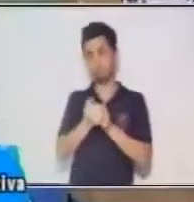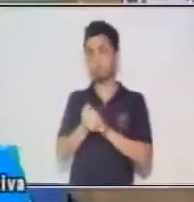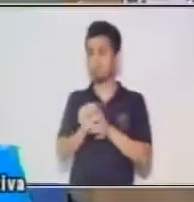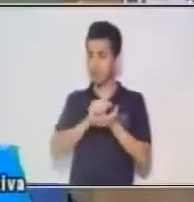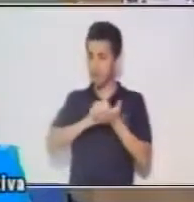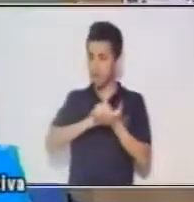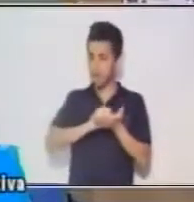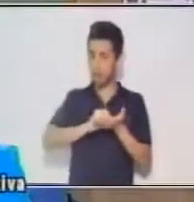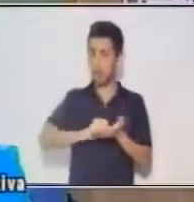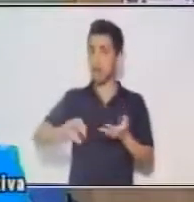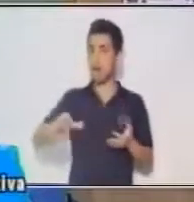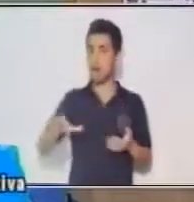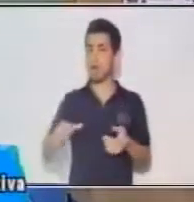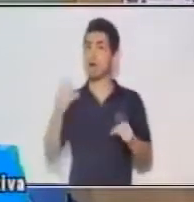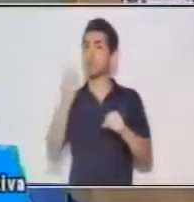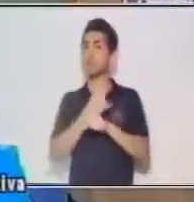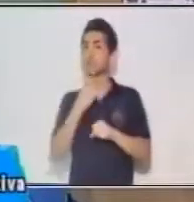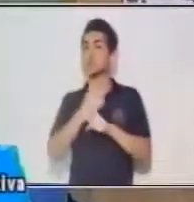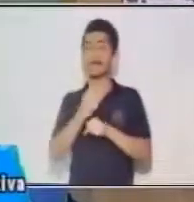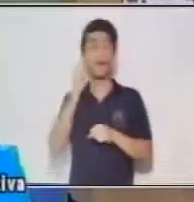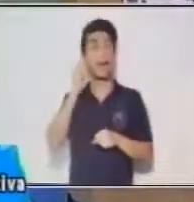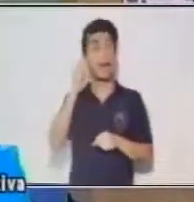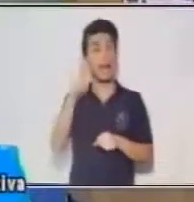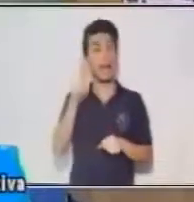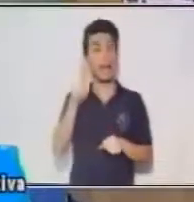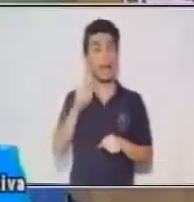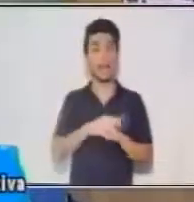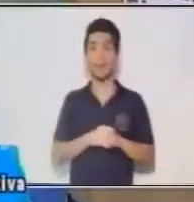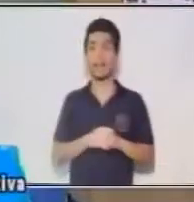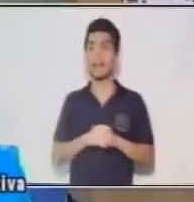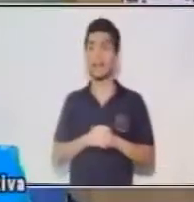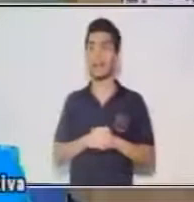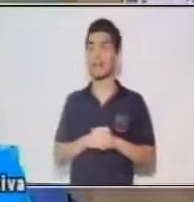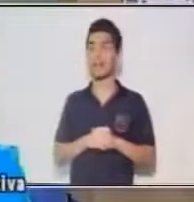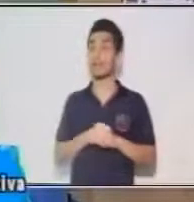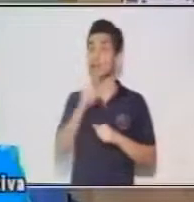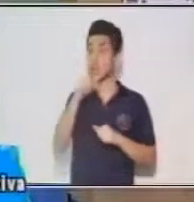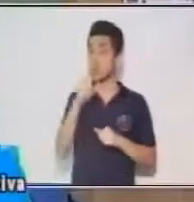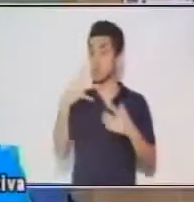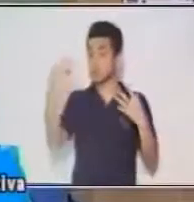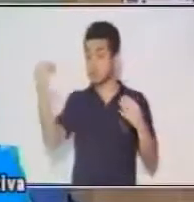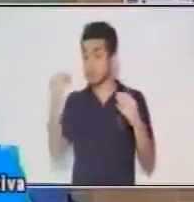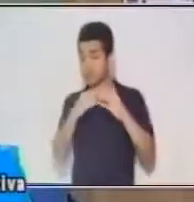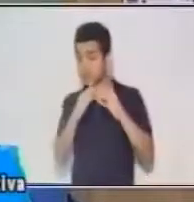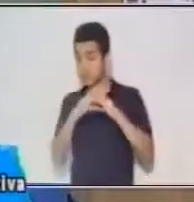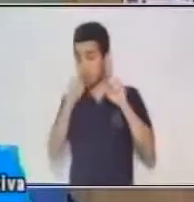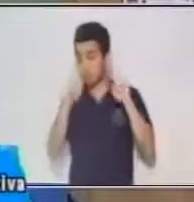y jabón, utilizar gel antibacterial y si sales de casa,